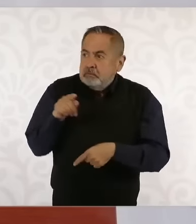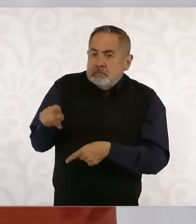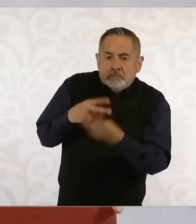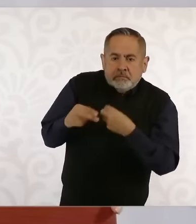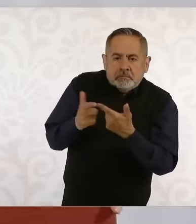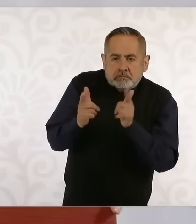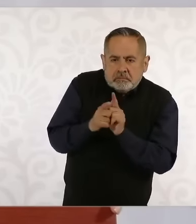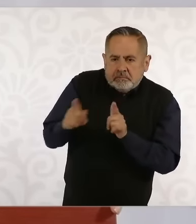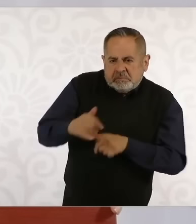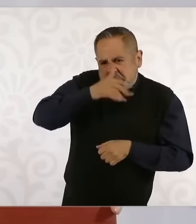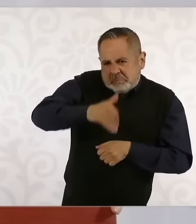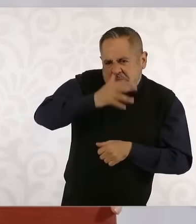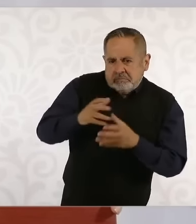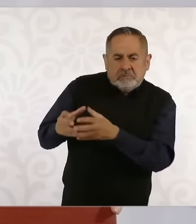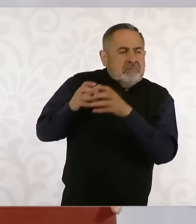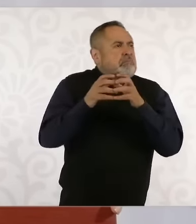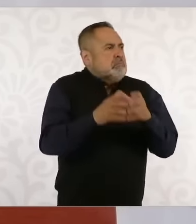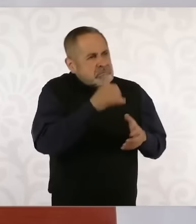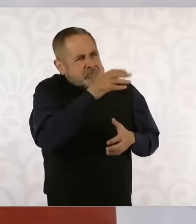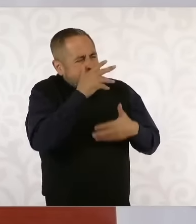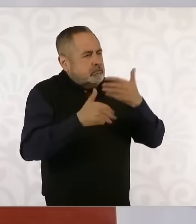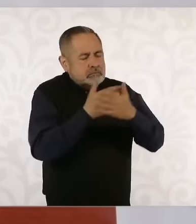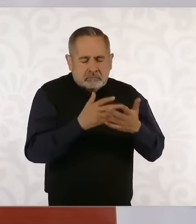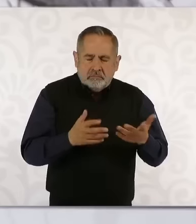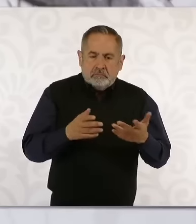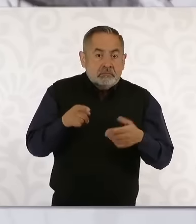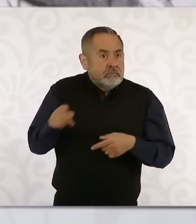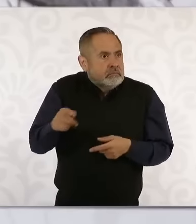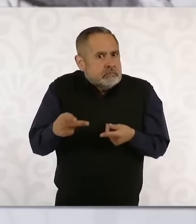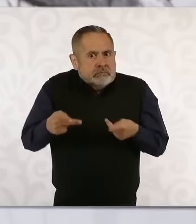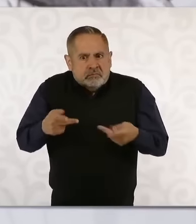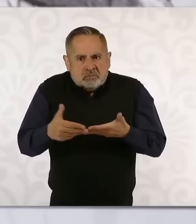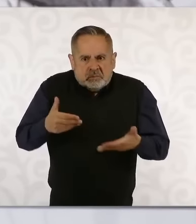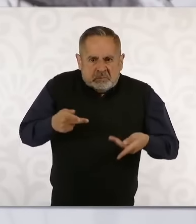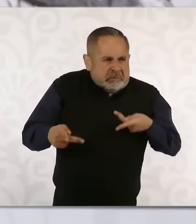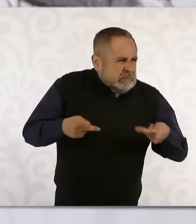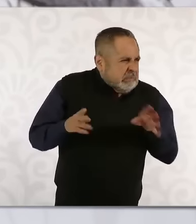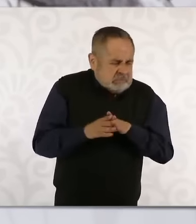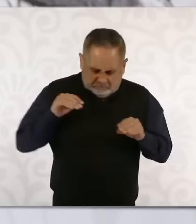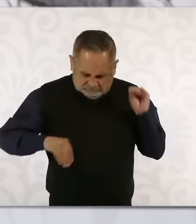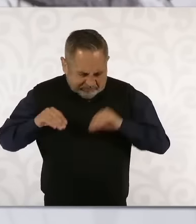que ahora tuvieron pues mayor preparación.